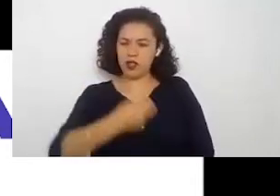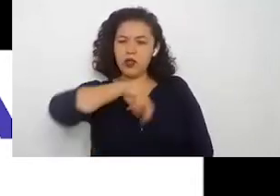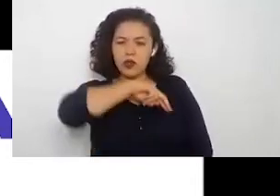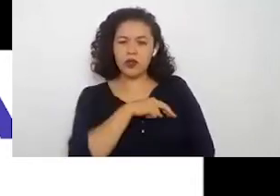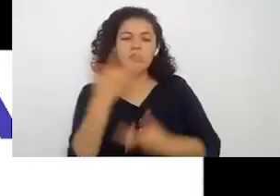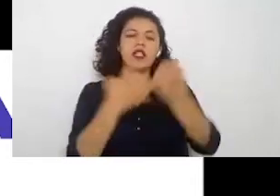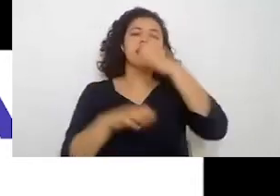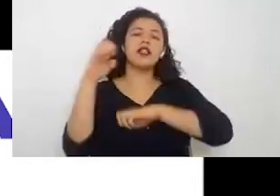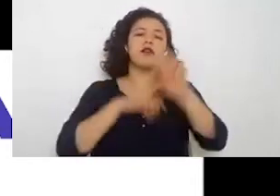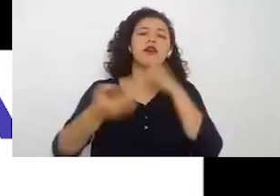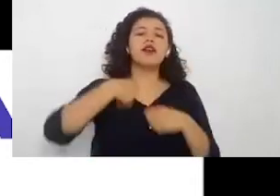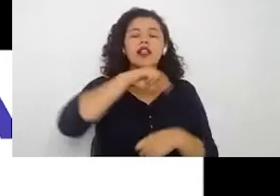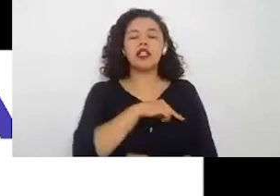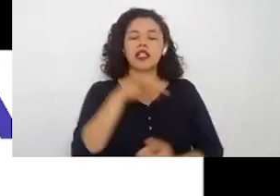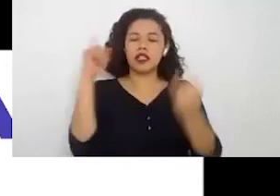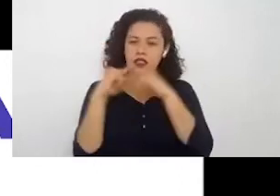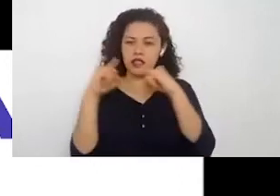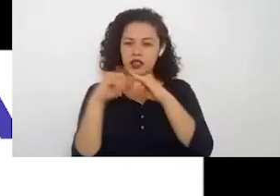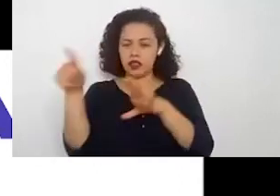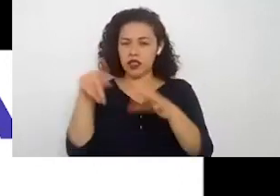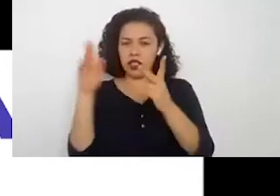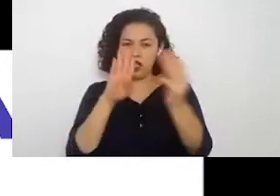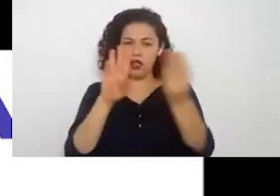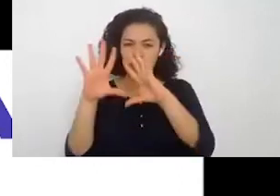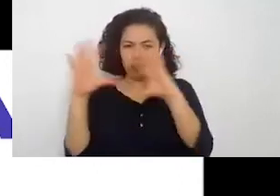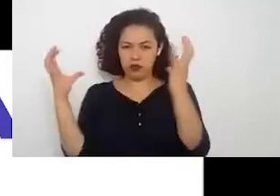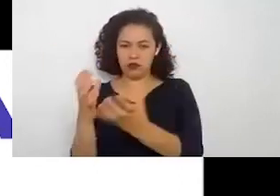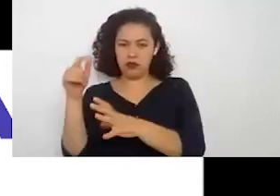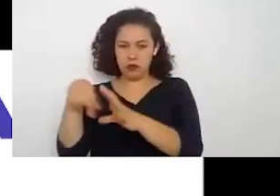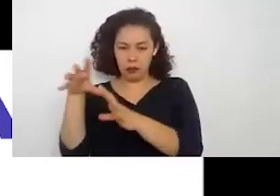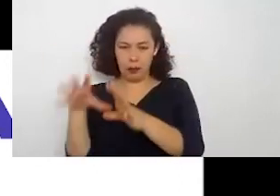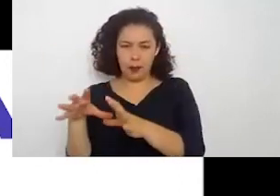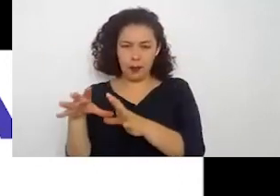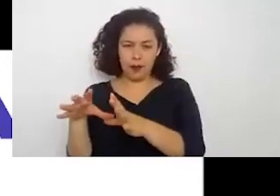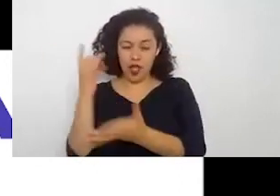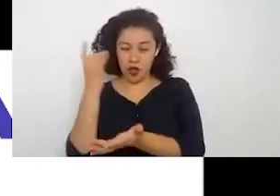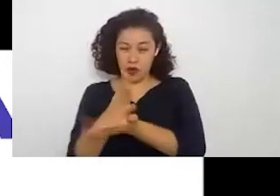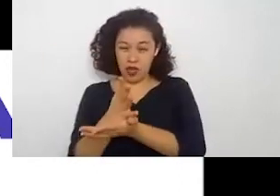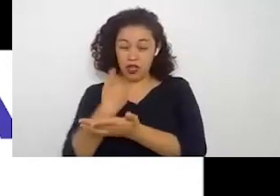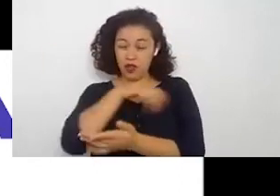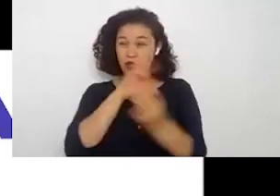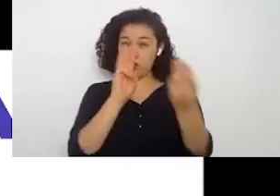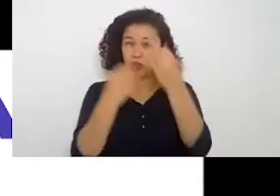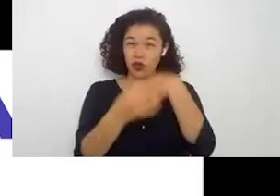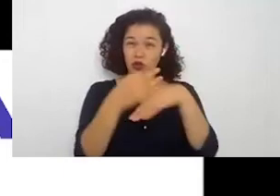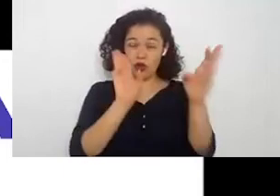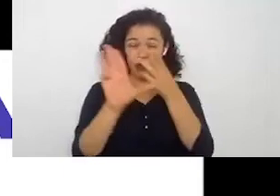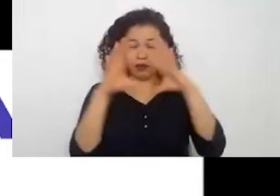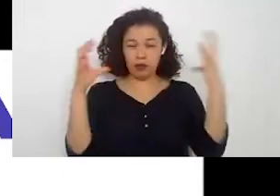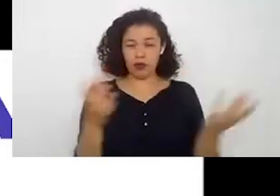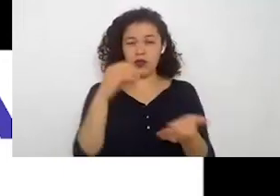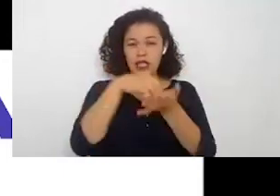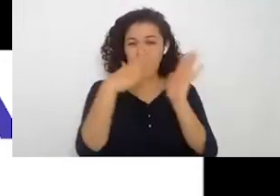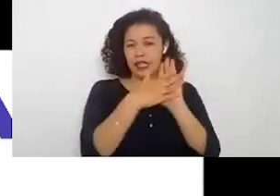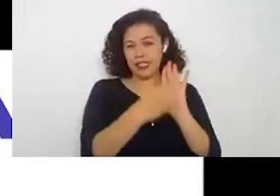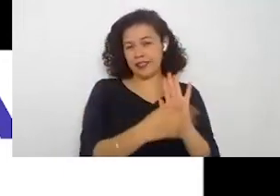las instituciones, es del mundo entero, ¿verdad? Esta agenda de las Naciones Unidas. Pero sí es muy claro que